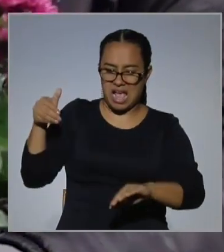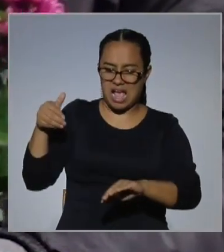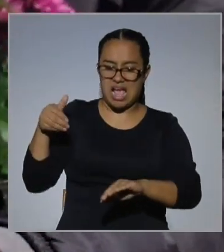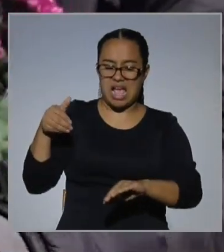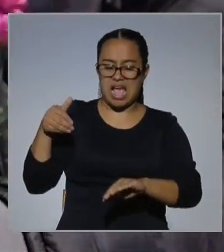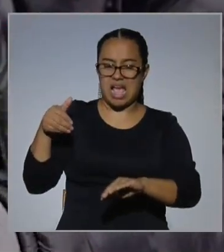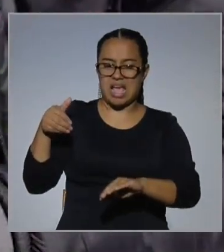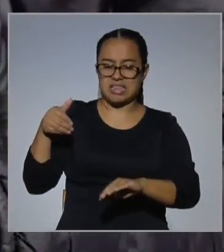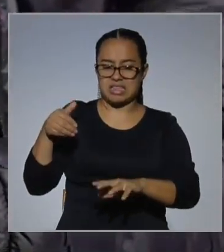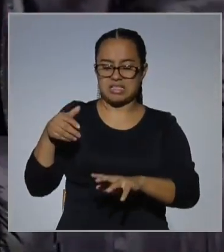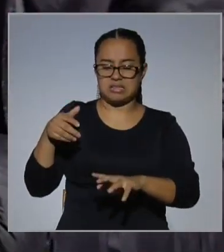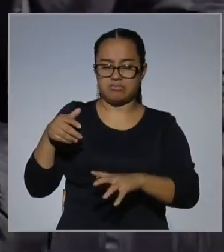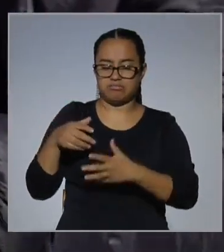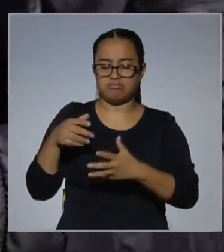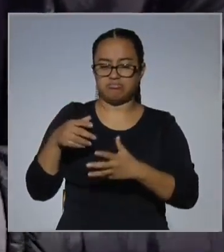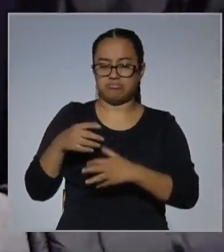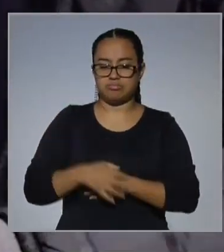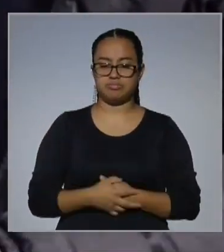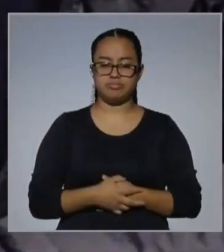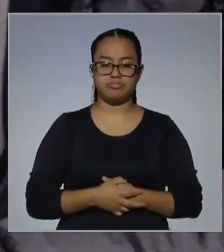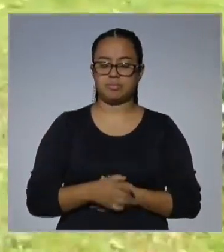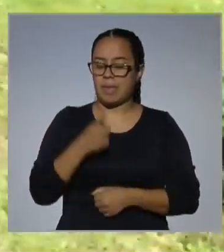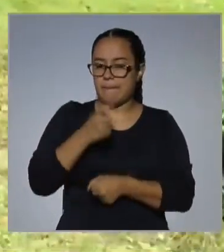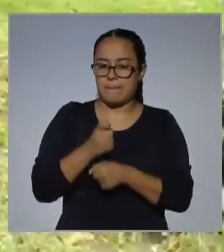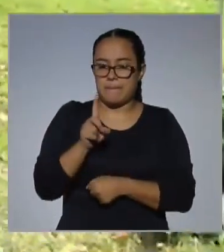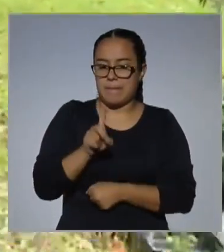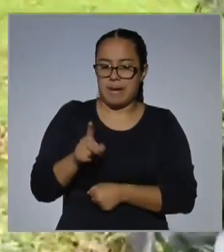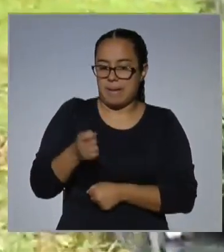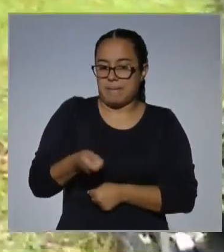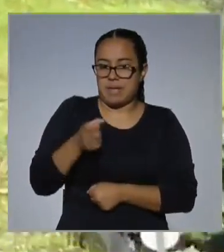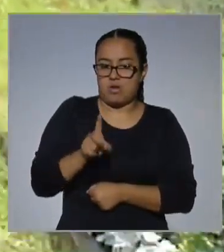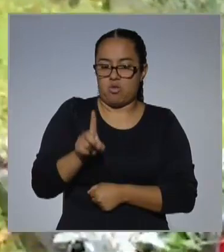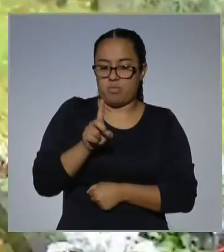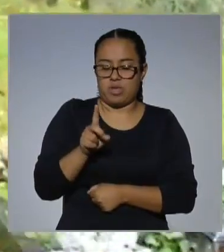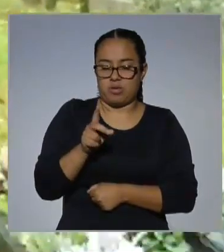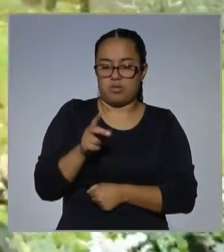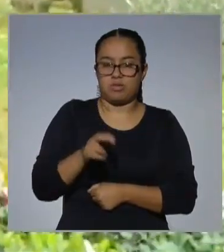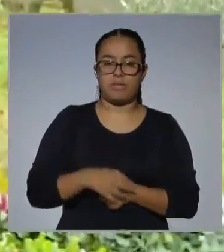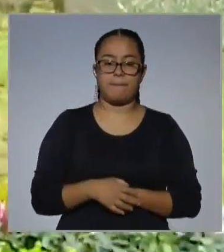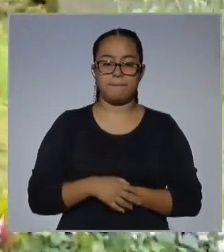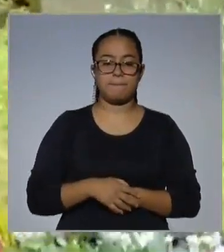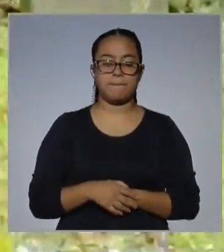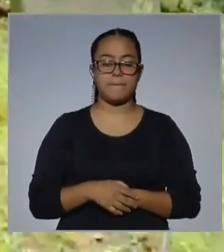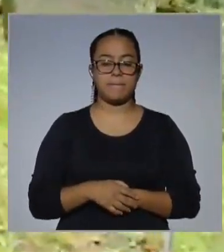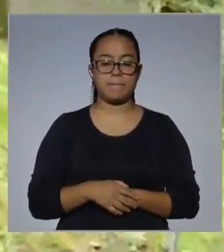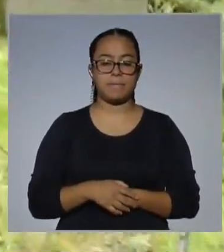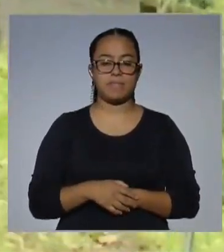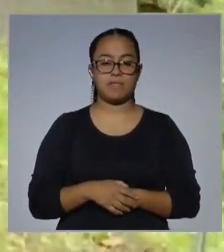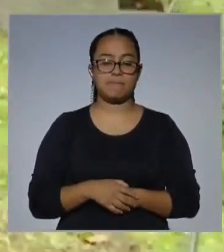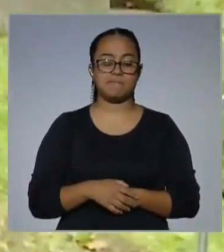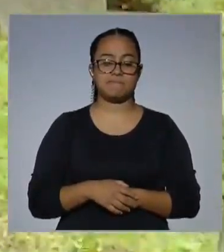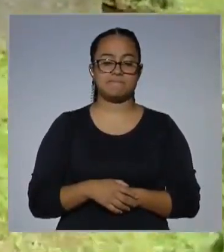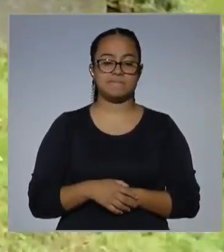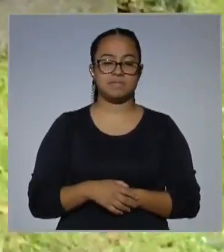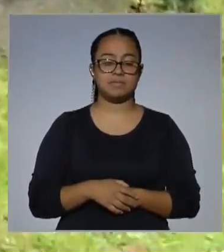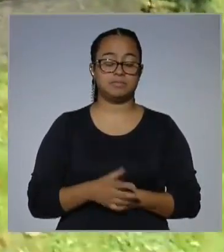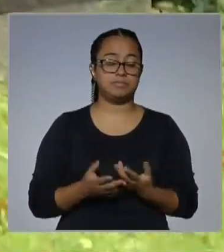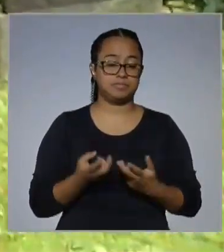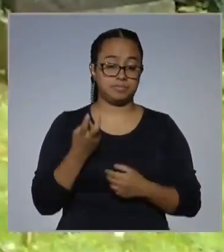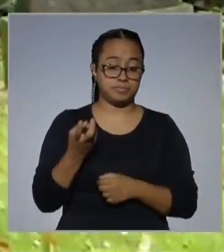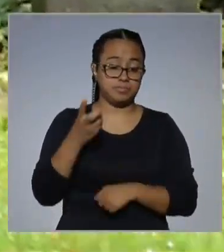Adviento. Entonces es normalmente a finales de noviembre. Y en este